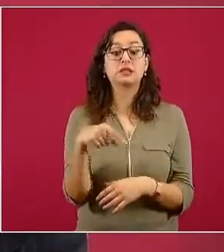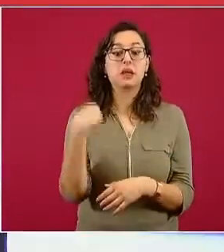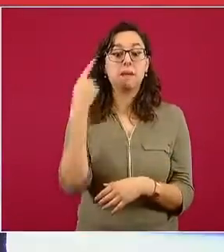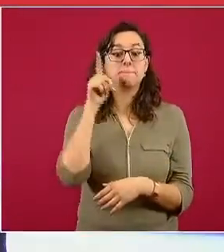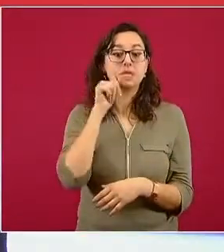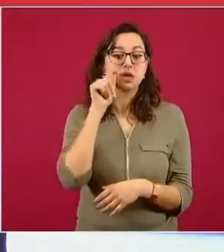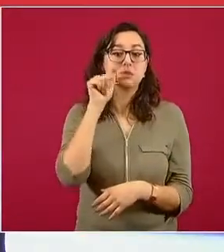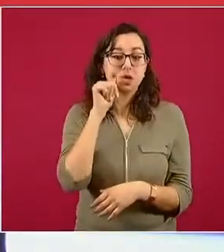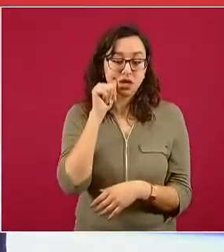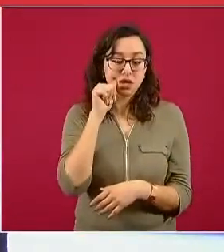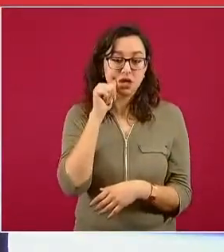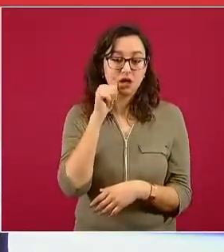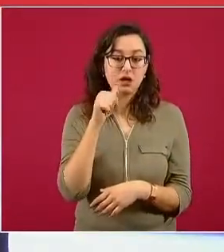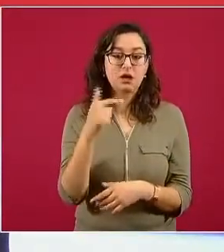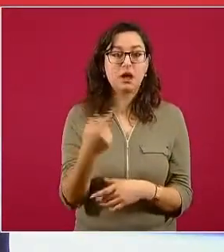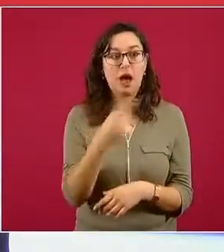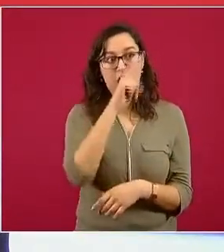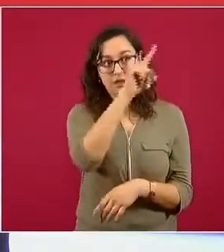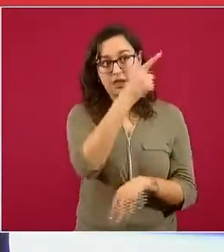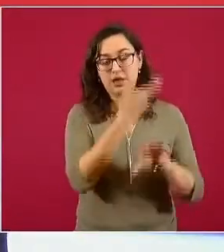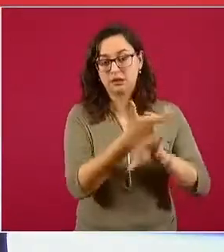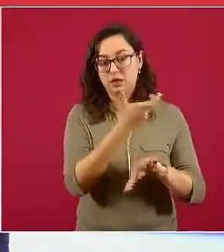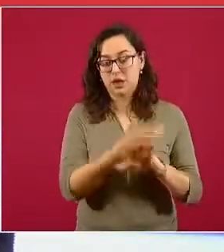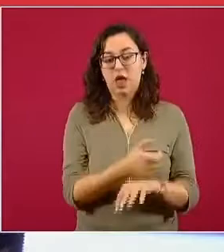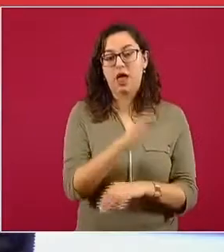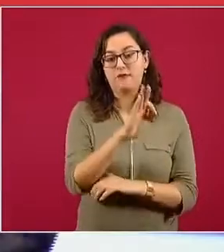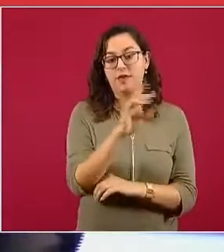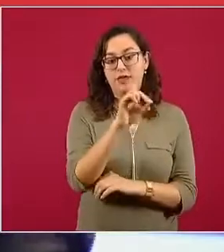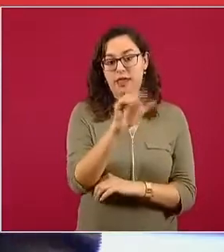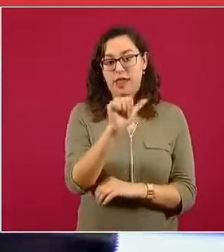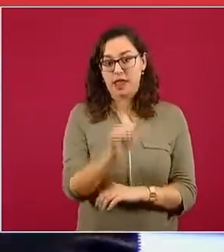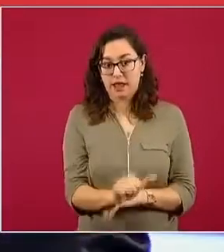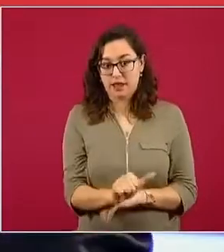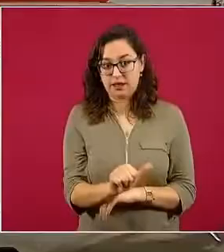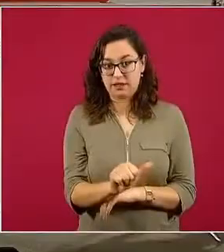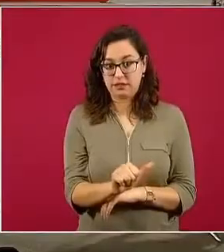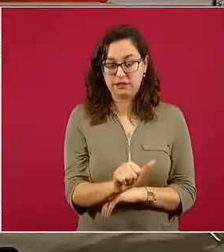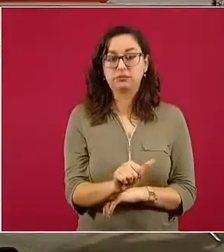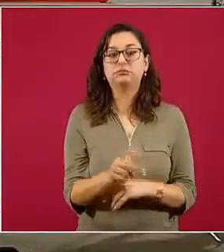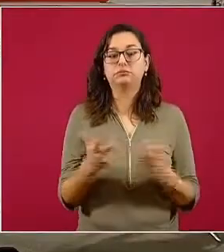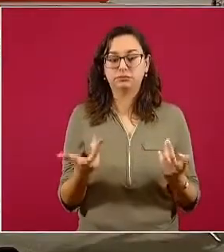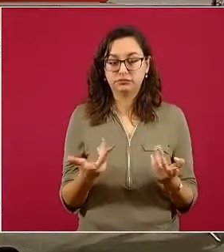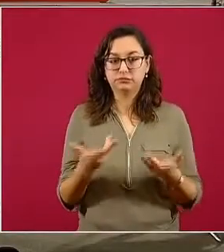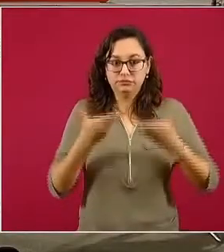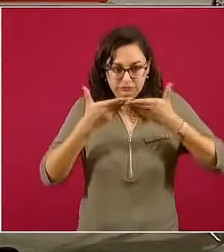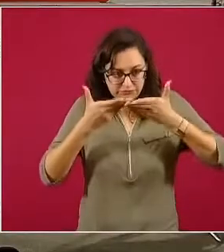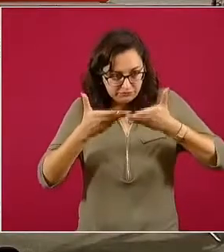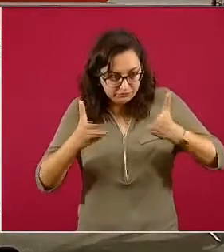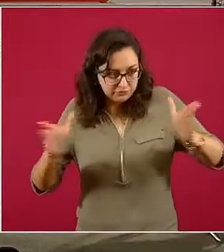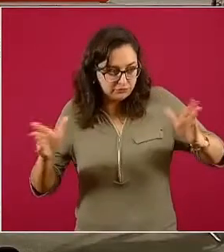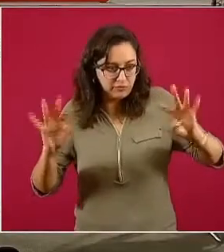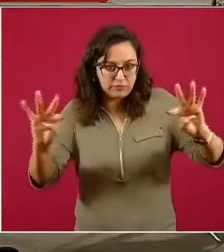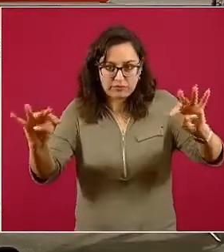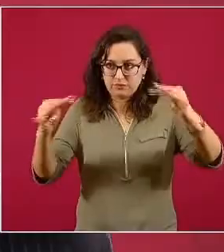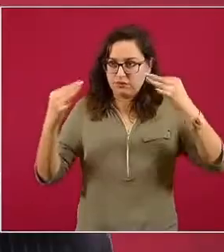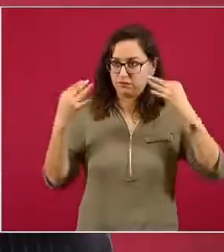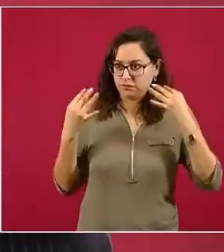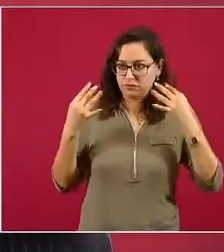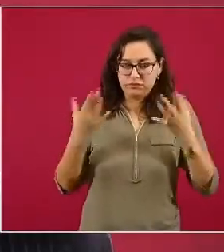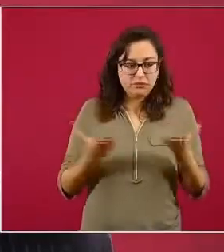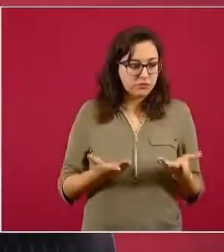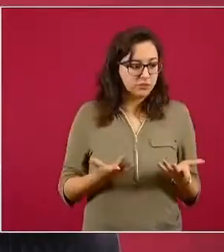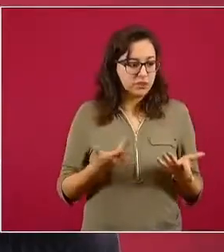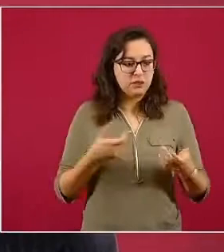mañana, la FDA de Estados Unidos tendrá una sesión pública de su comité asesor